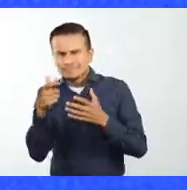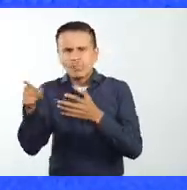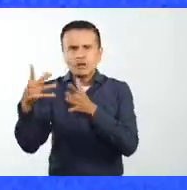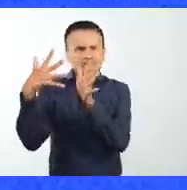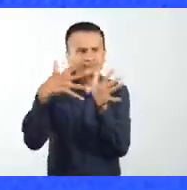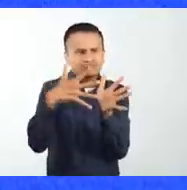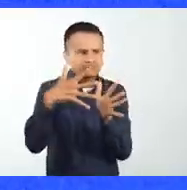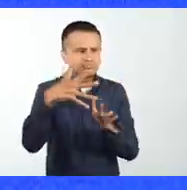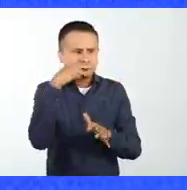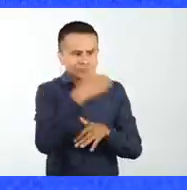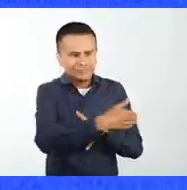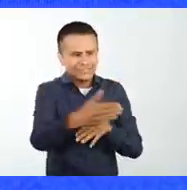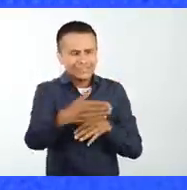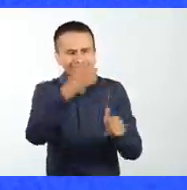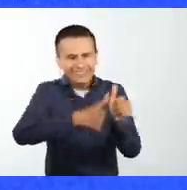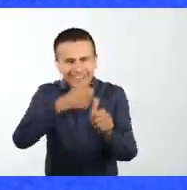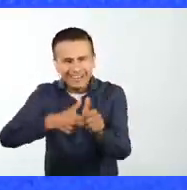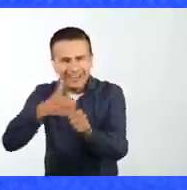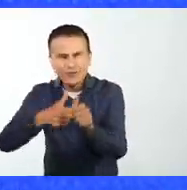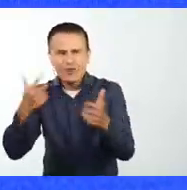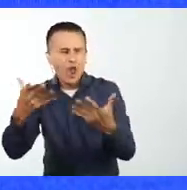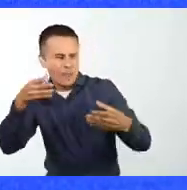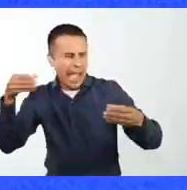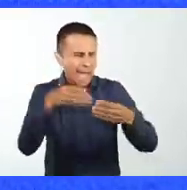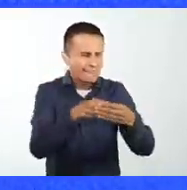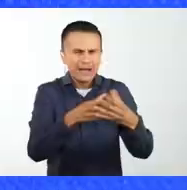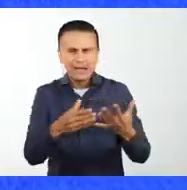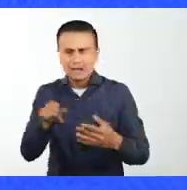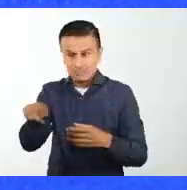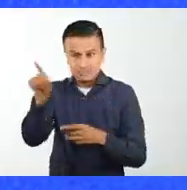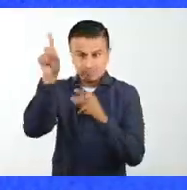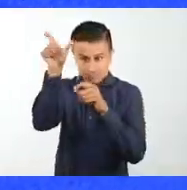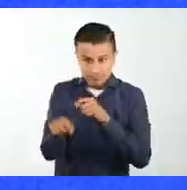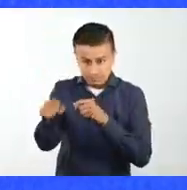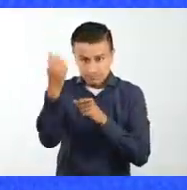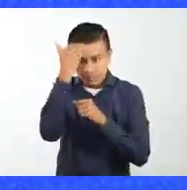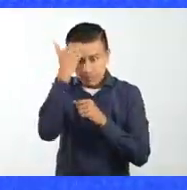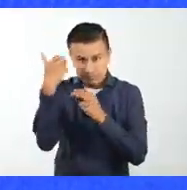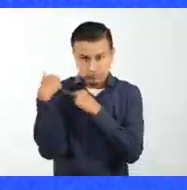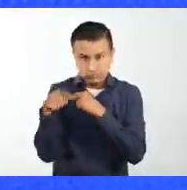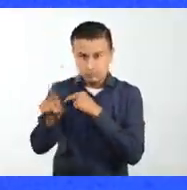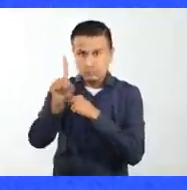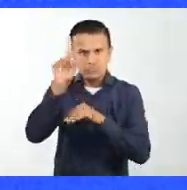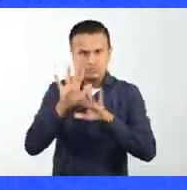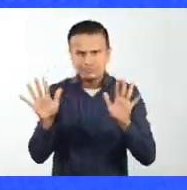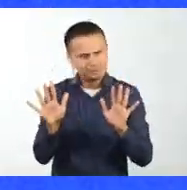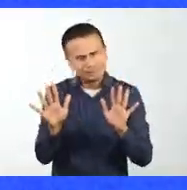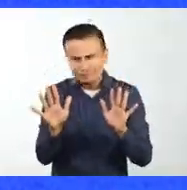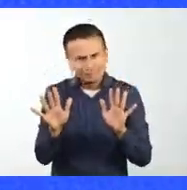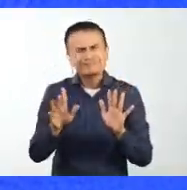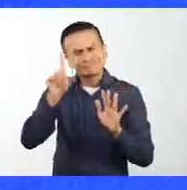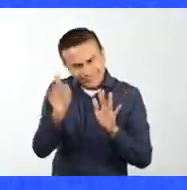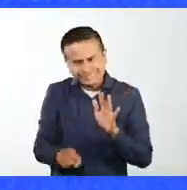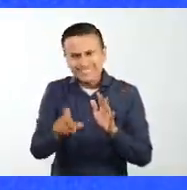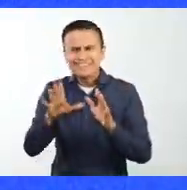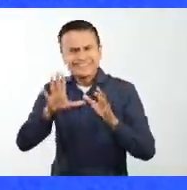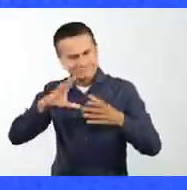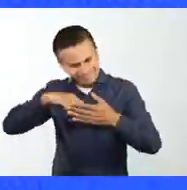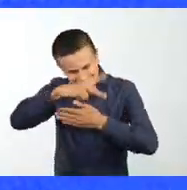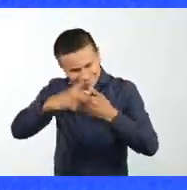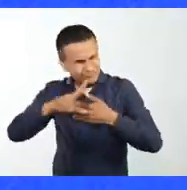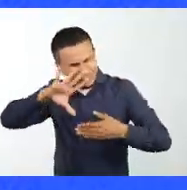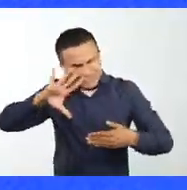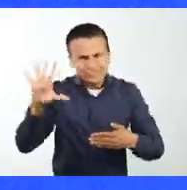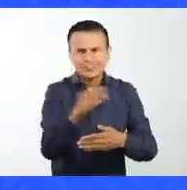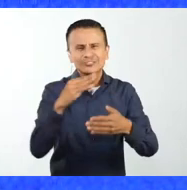para adaptar su enseñanza y dar una respuesta a cada alumno, sino que he señalado que es un proceso que incorpora, que incluye